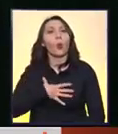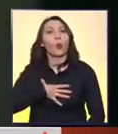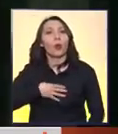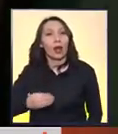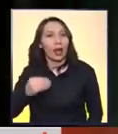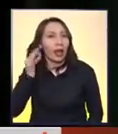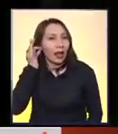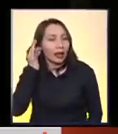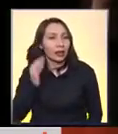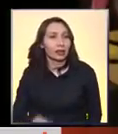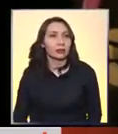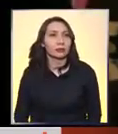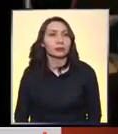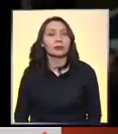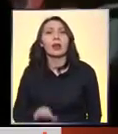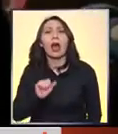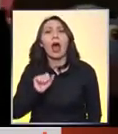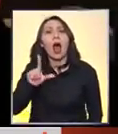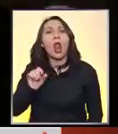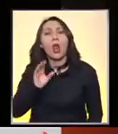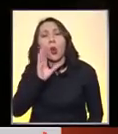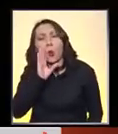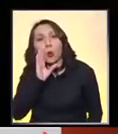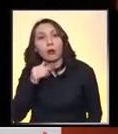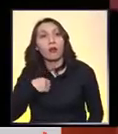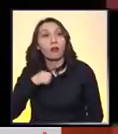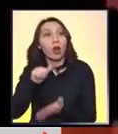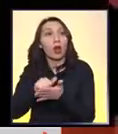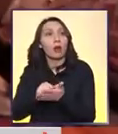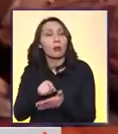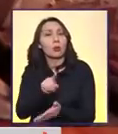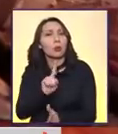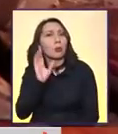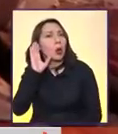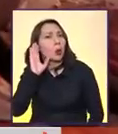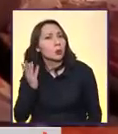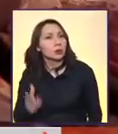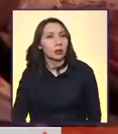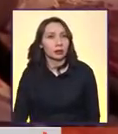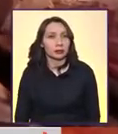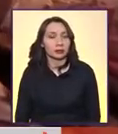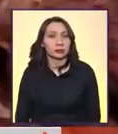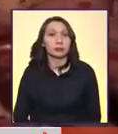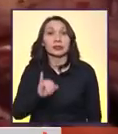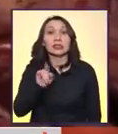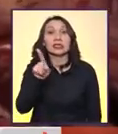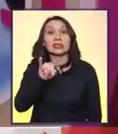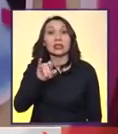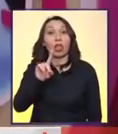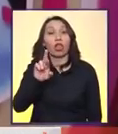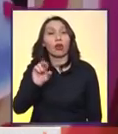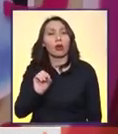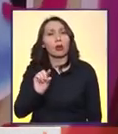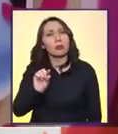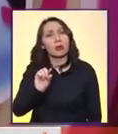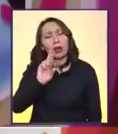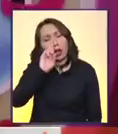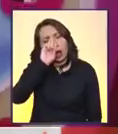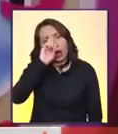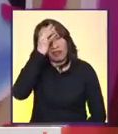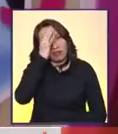Aló. Voy a golpear porque parece que no me escuchan. Isidora tiene una poco frecuente enfermedad